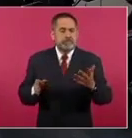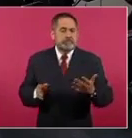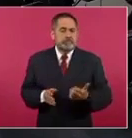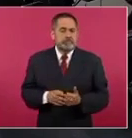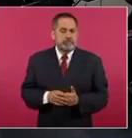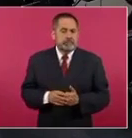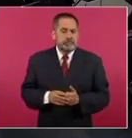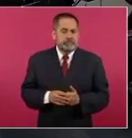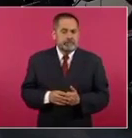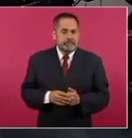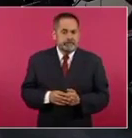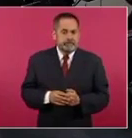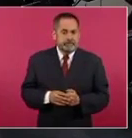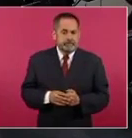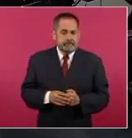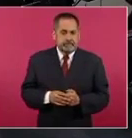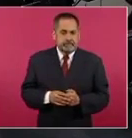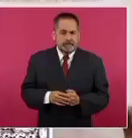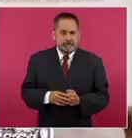que